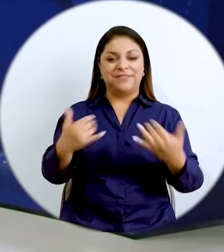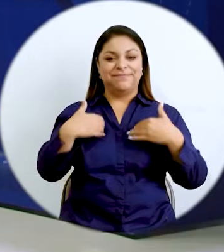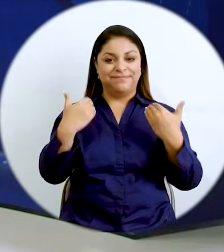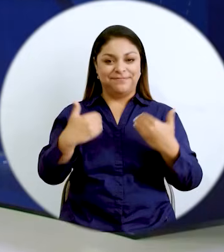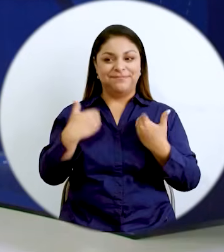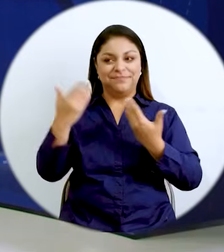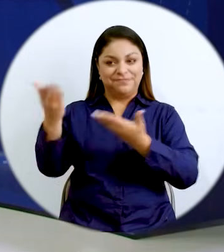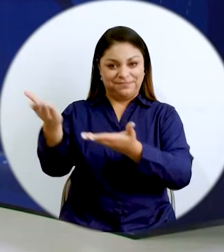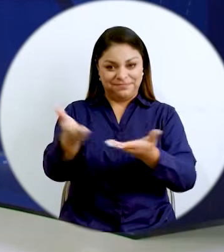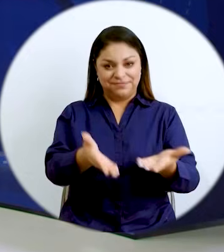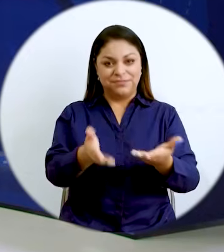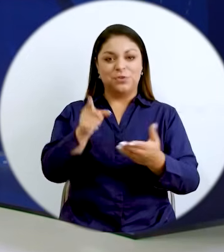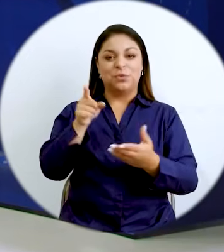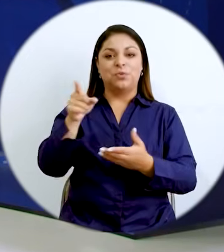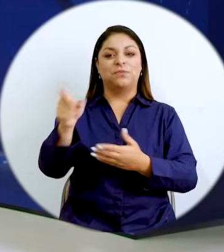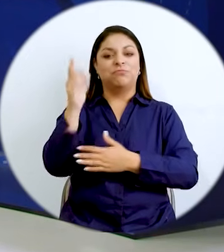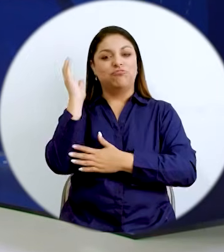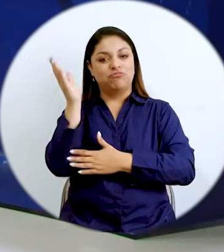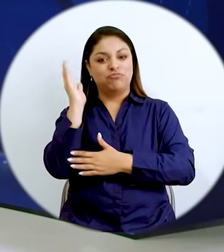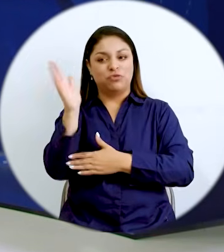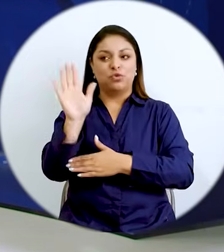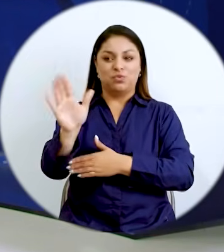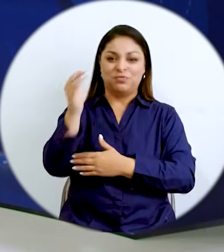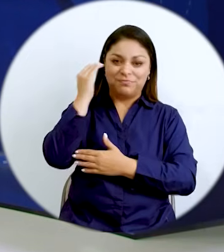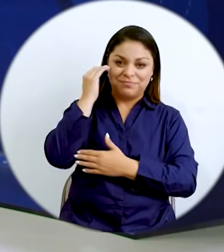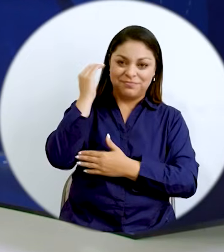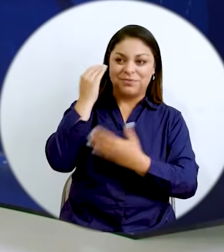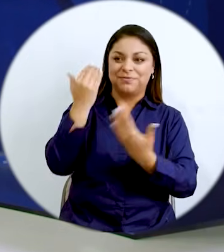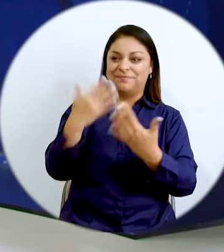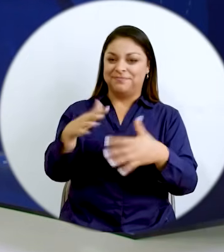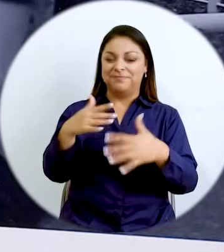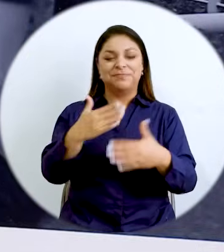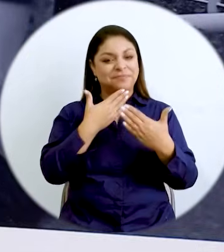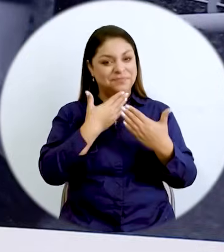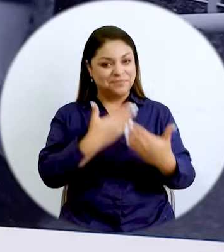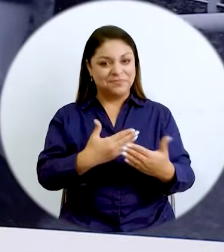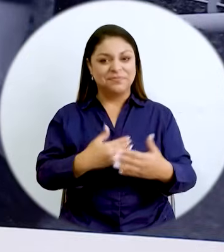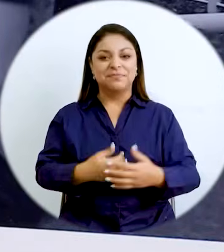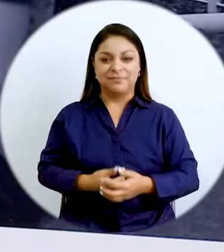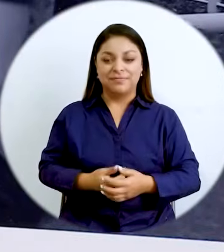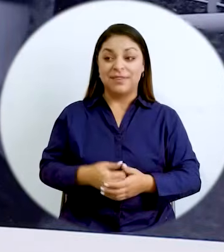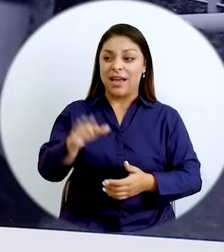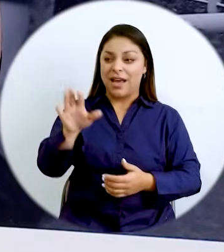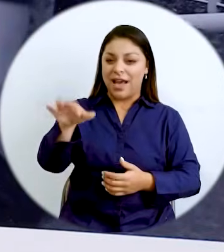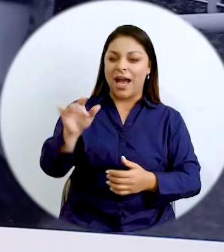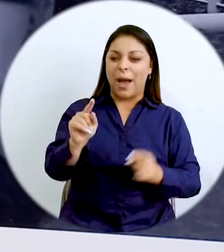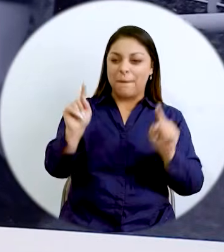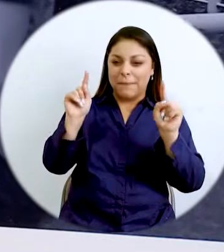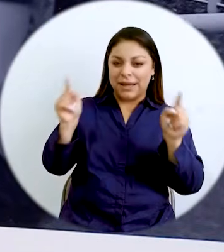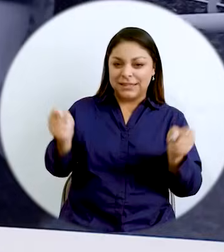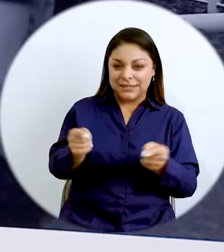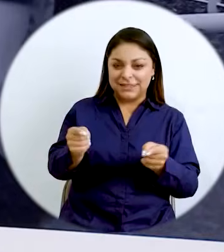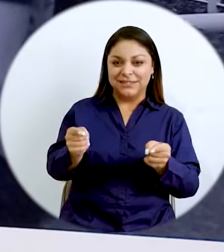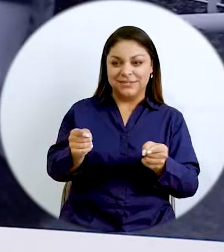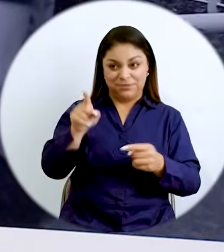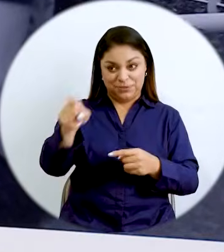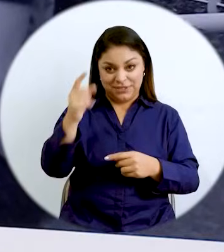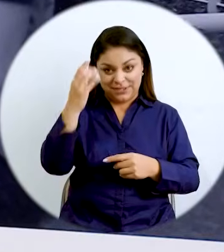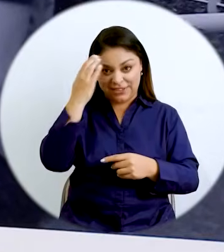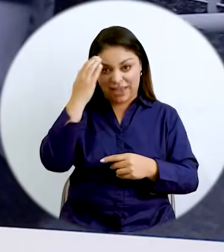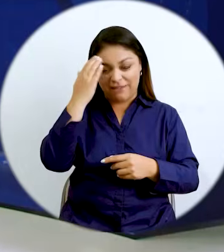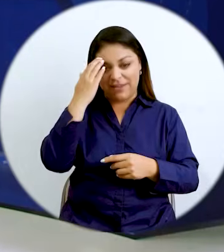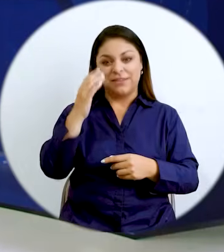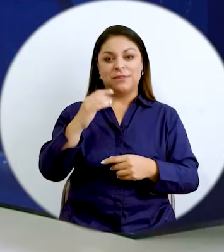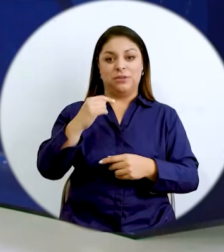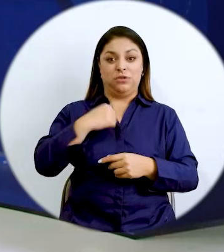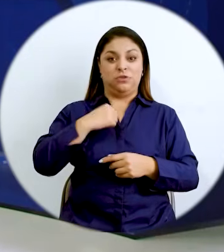tener, contar con tu conocimiento una vez más. Muchas gracias. Por cierto, un pequeño paréntesis. ¿Usted sabía que la